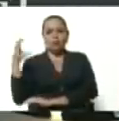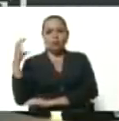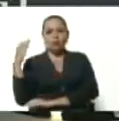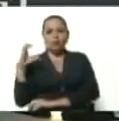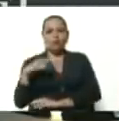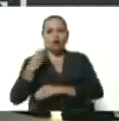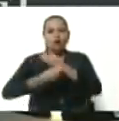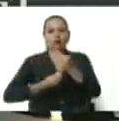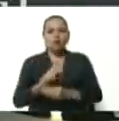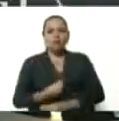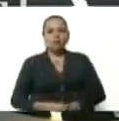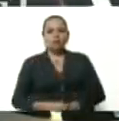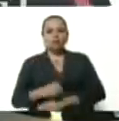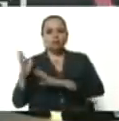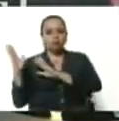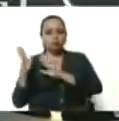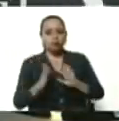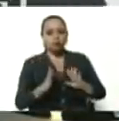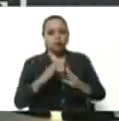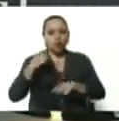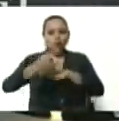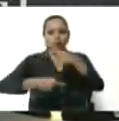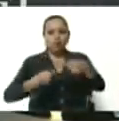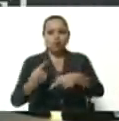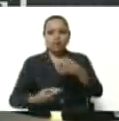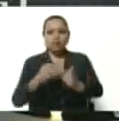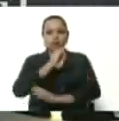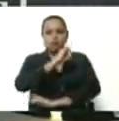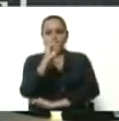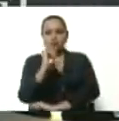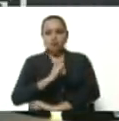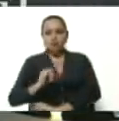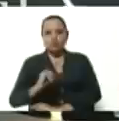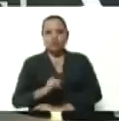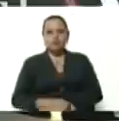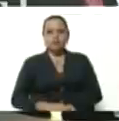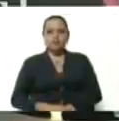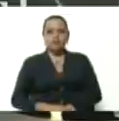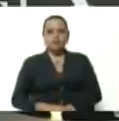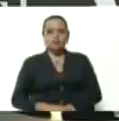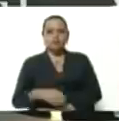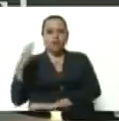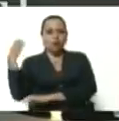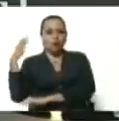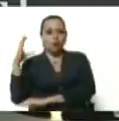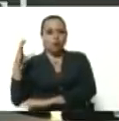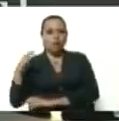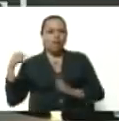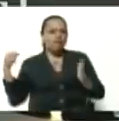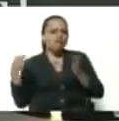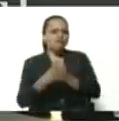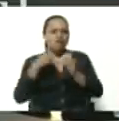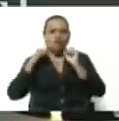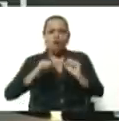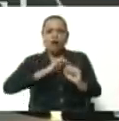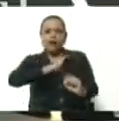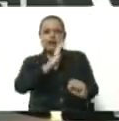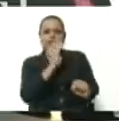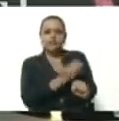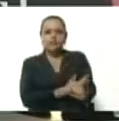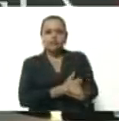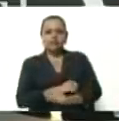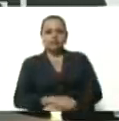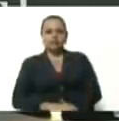Y cómo eso ha venido a impactar el Zulia, el virus colombiano, el Zulia, duro,